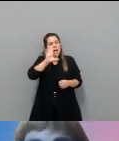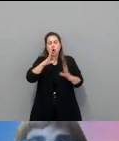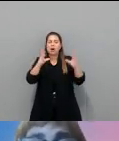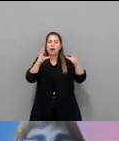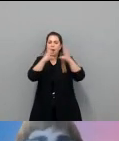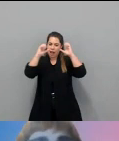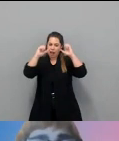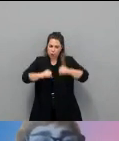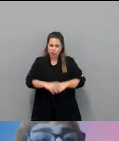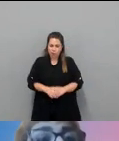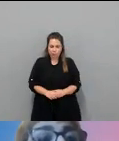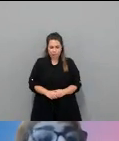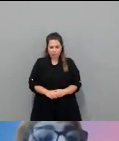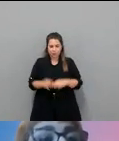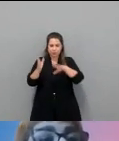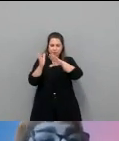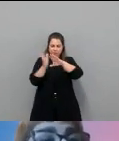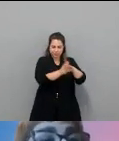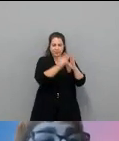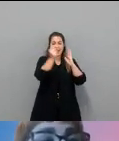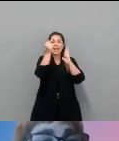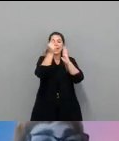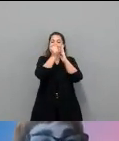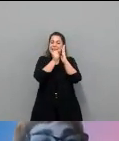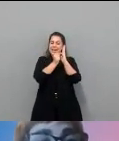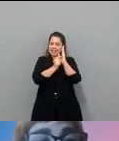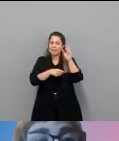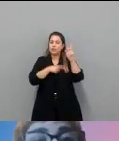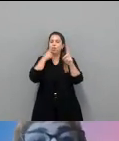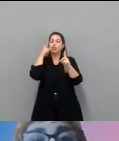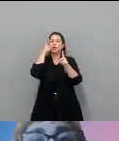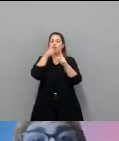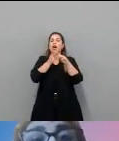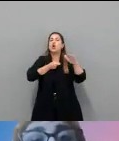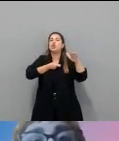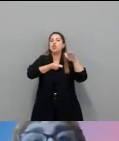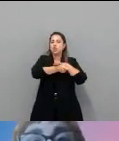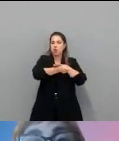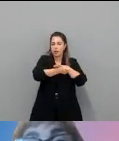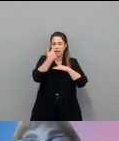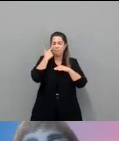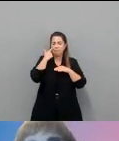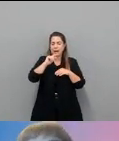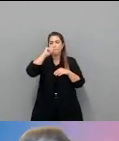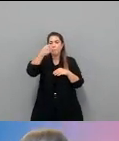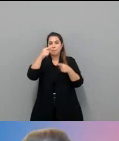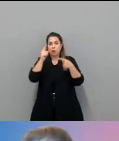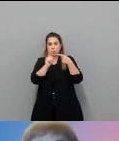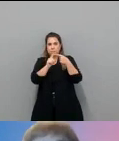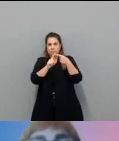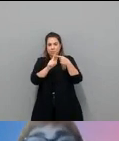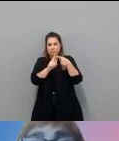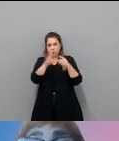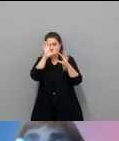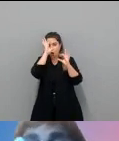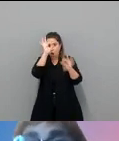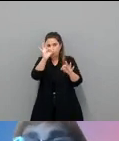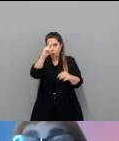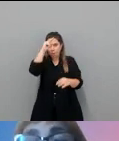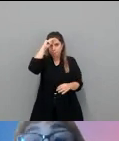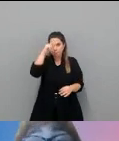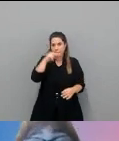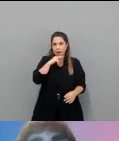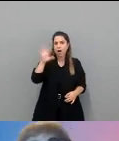Vale, ¿qué requisitos necesito? Pues el primero de ellos es obviamente ser padre o